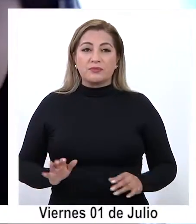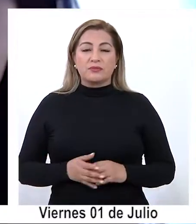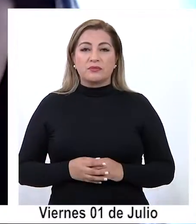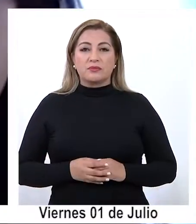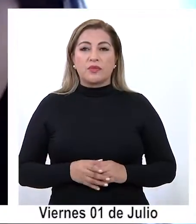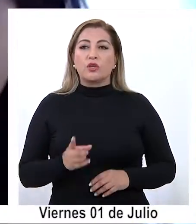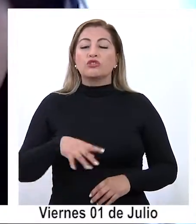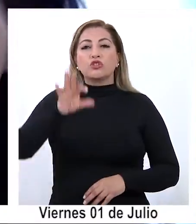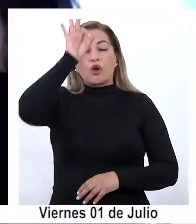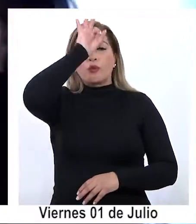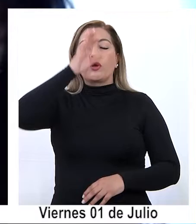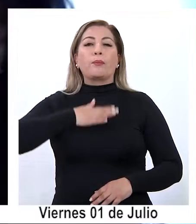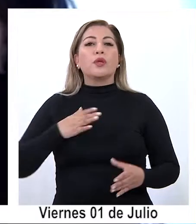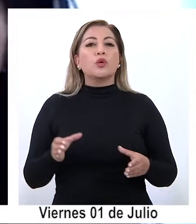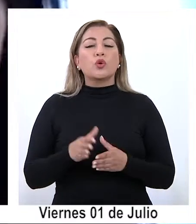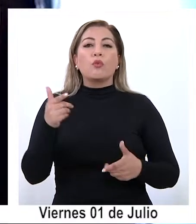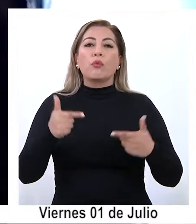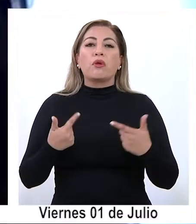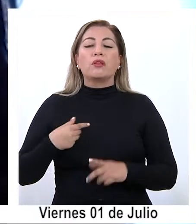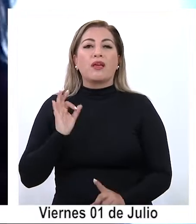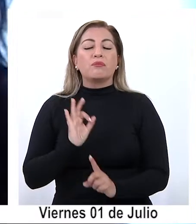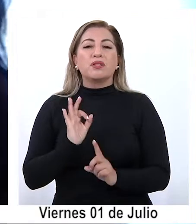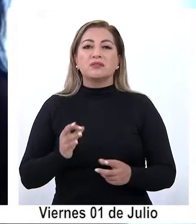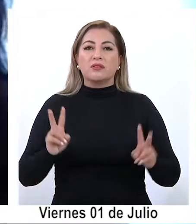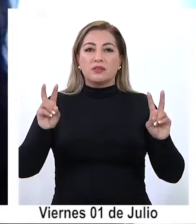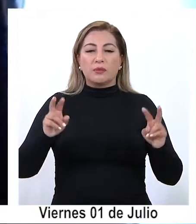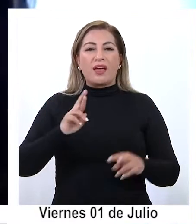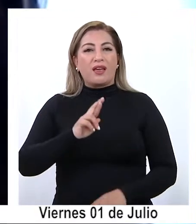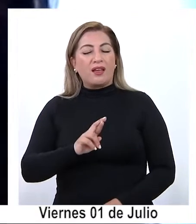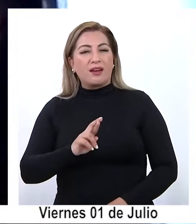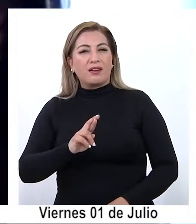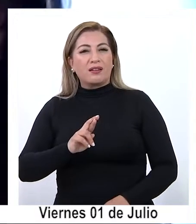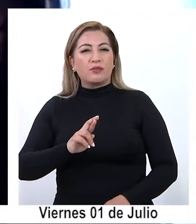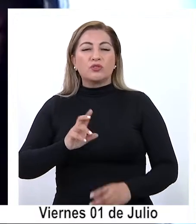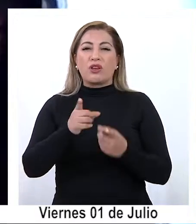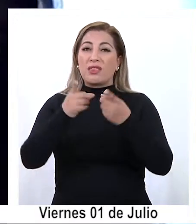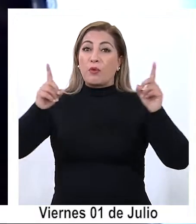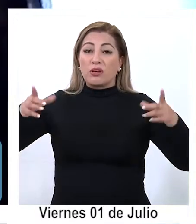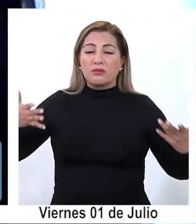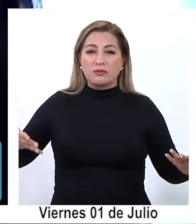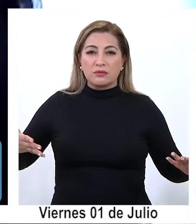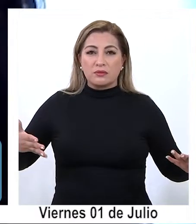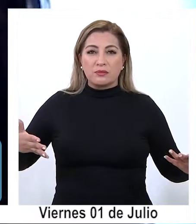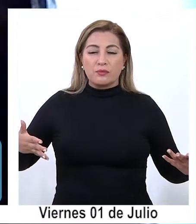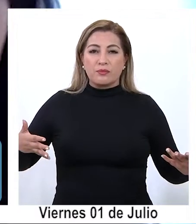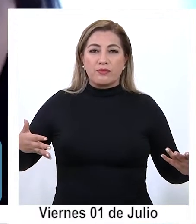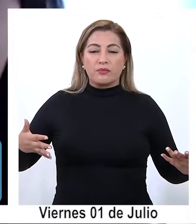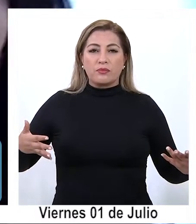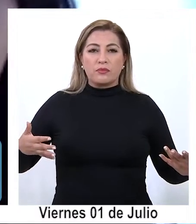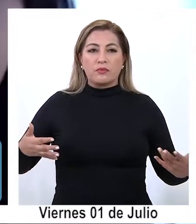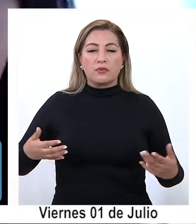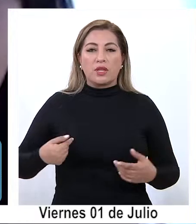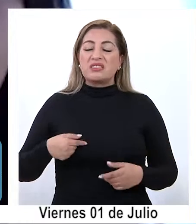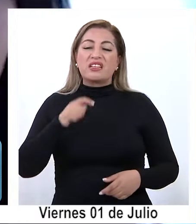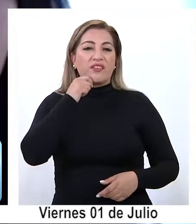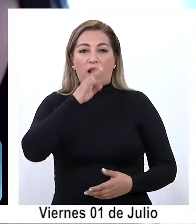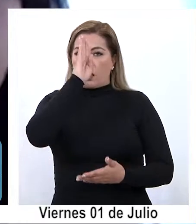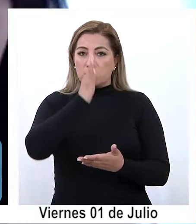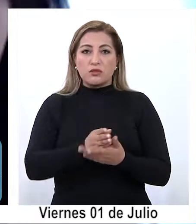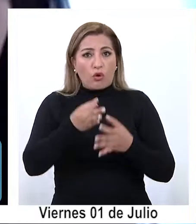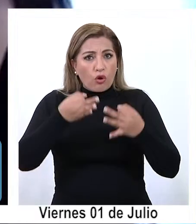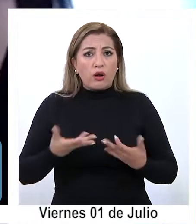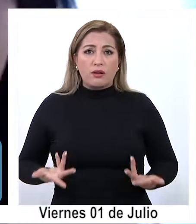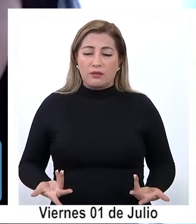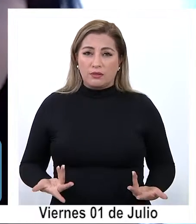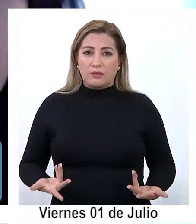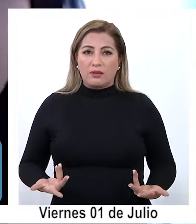nuestra apreciación como partido político, particularmente desde Revolución Democrática, es que es la decisión correcta, a pesar